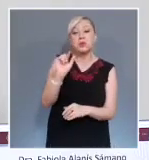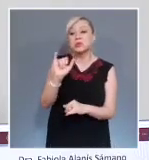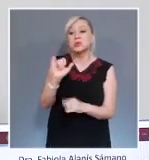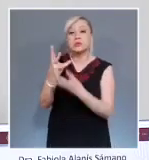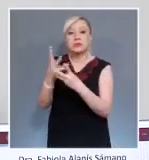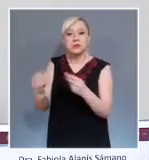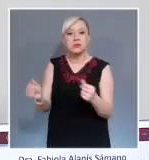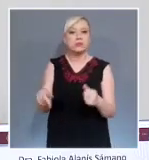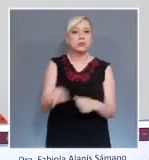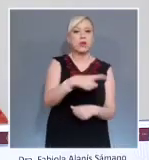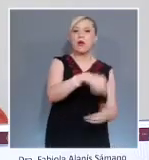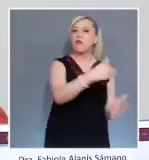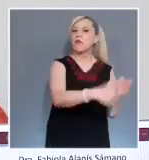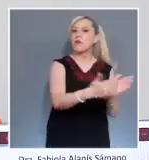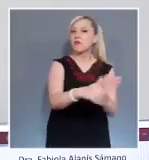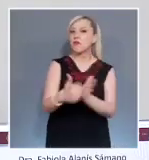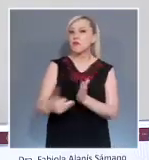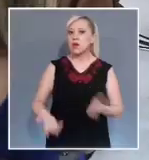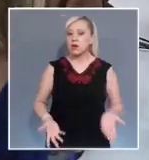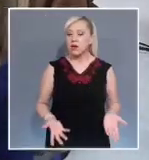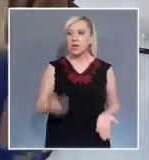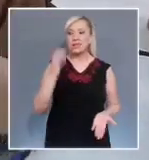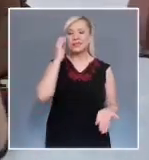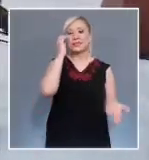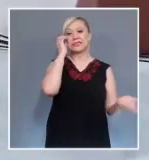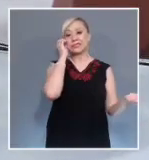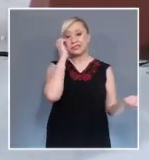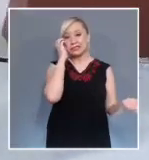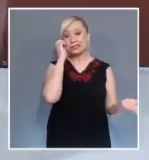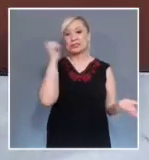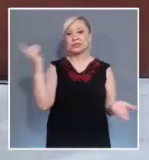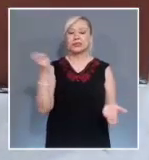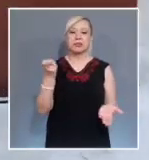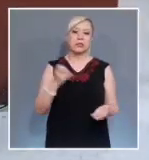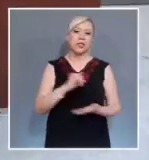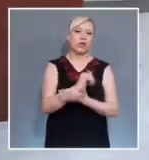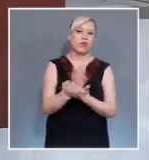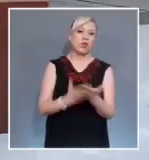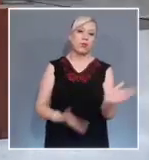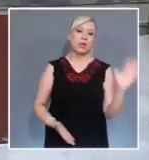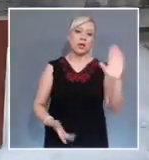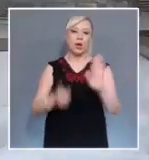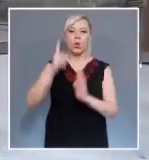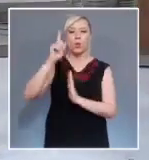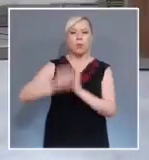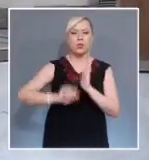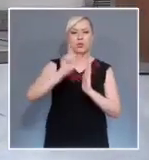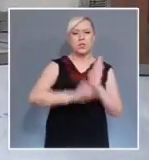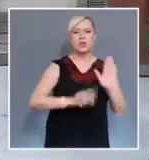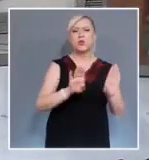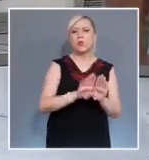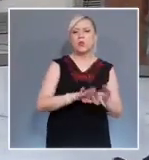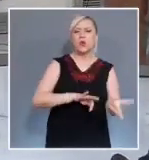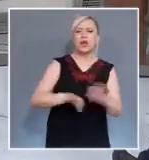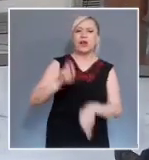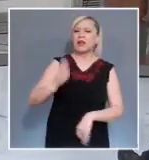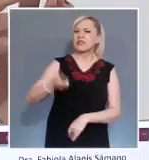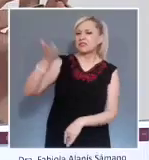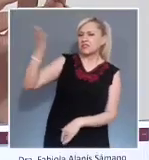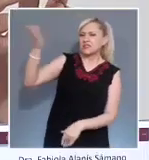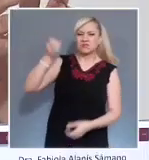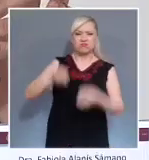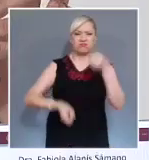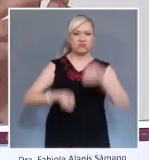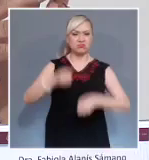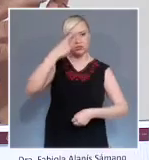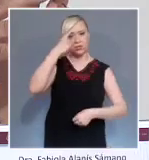la violencia contra las mujeres Fabiola Alanís durante el informe mensual del grupo interinstitucional de la estrategia Nacional de protección integral para